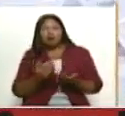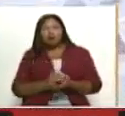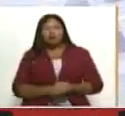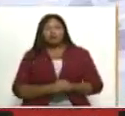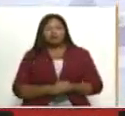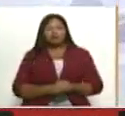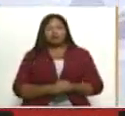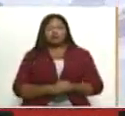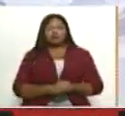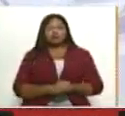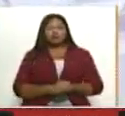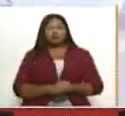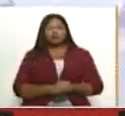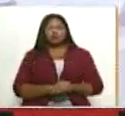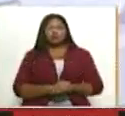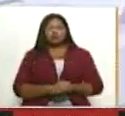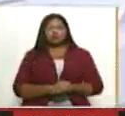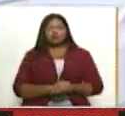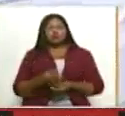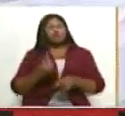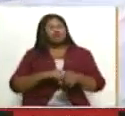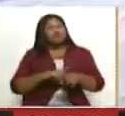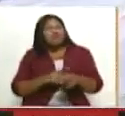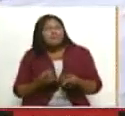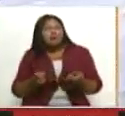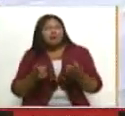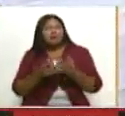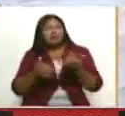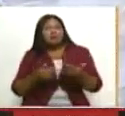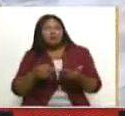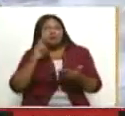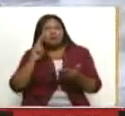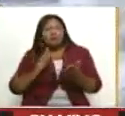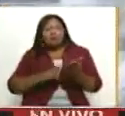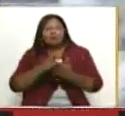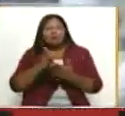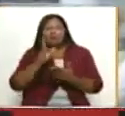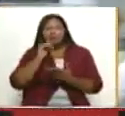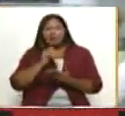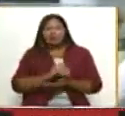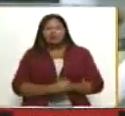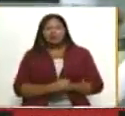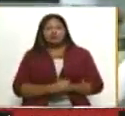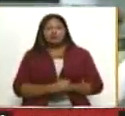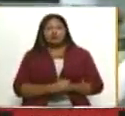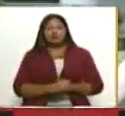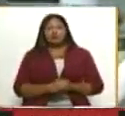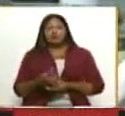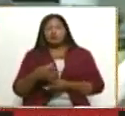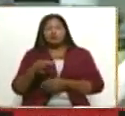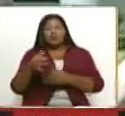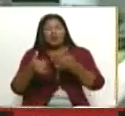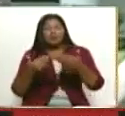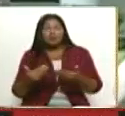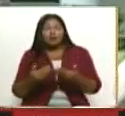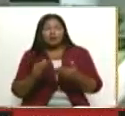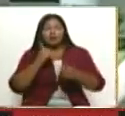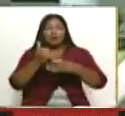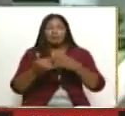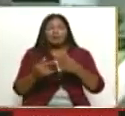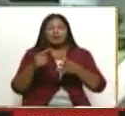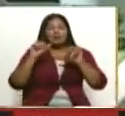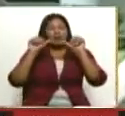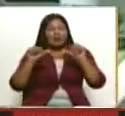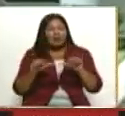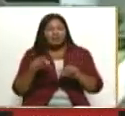kairos, un lazo no habitual, un tiempo que no es lineal, que no se deja atrapar ni en planes ni en